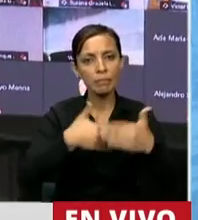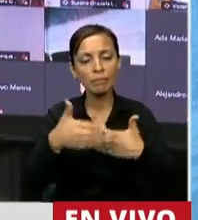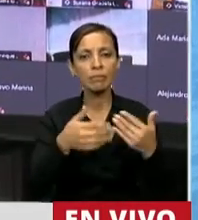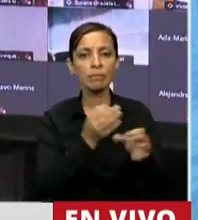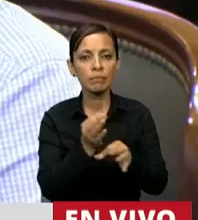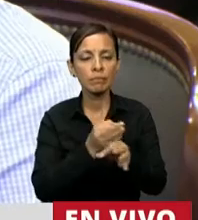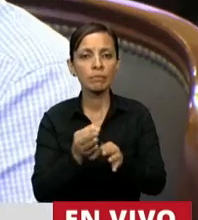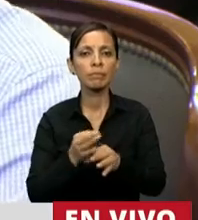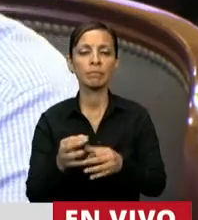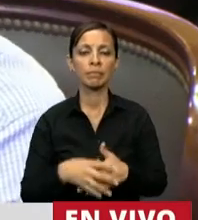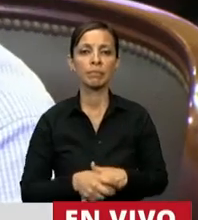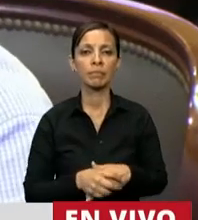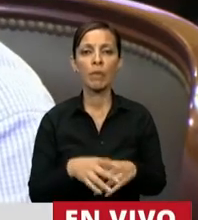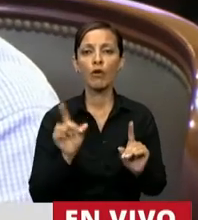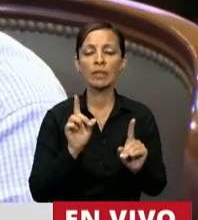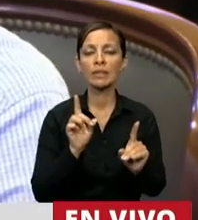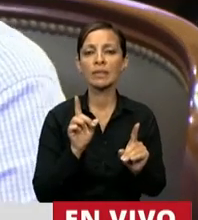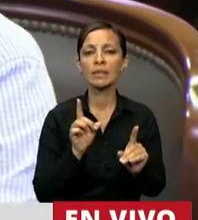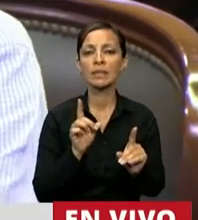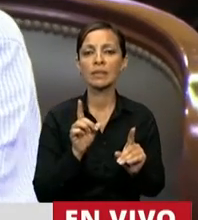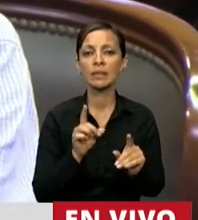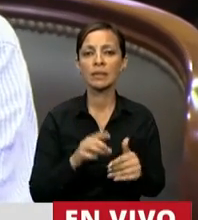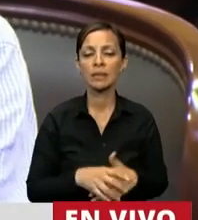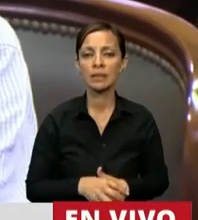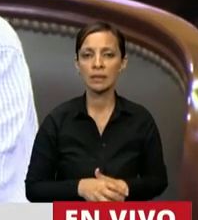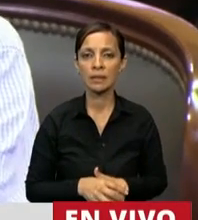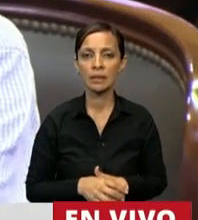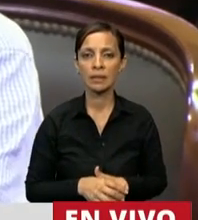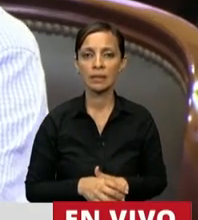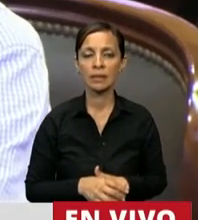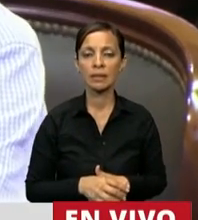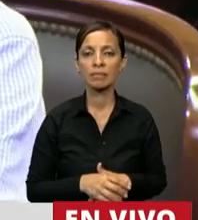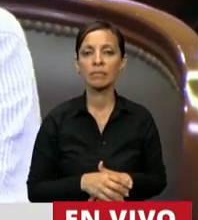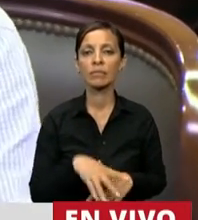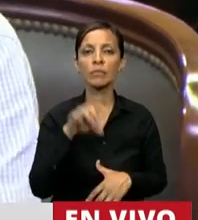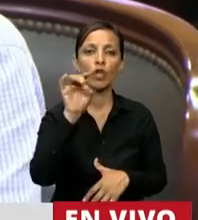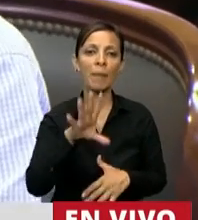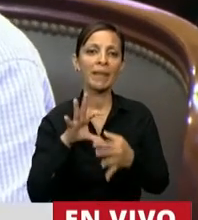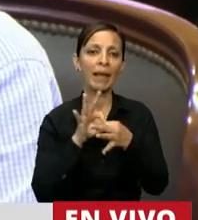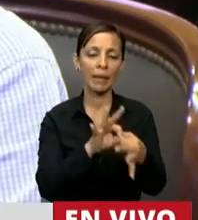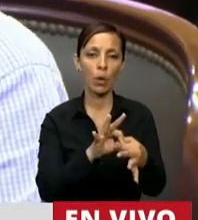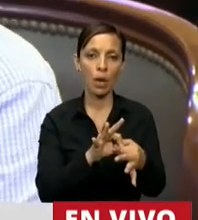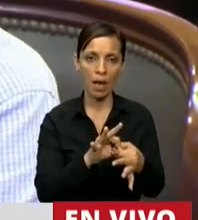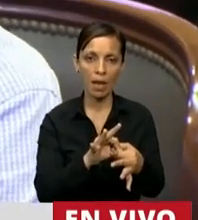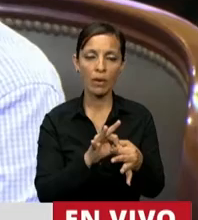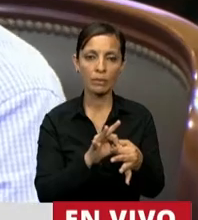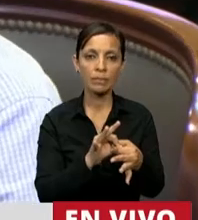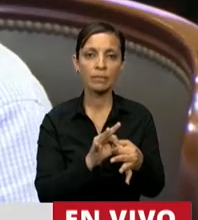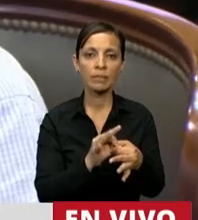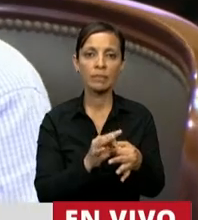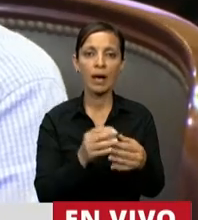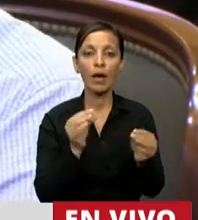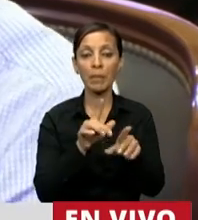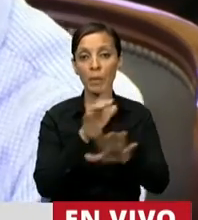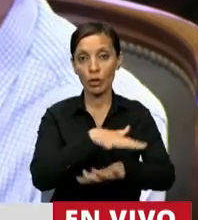discontinuas, no solamente, presidente, está relacionado a lo que puede ser